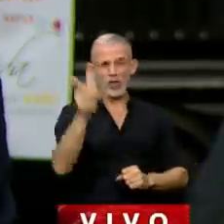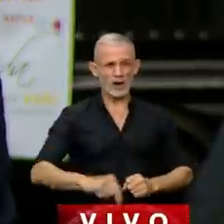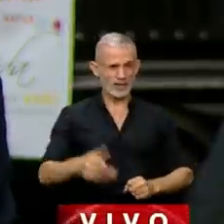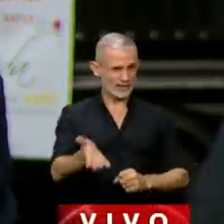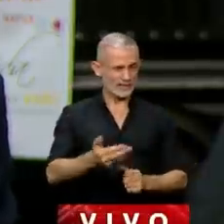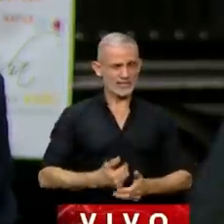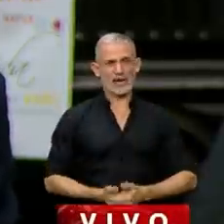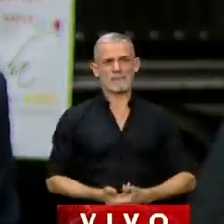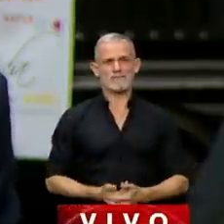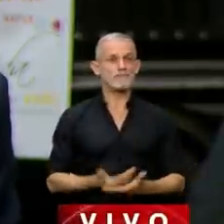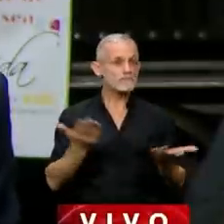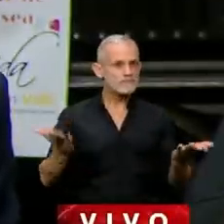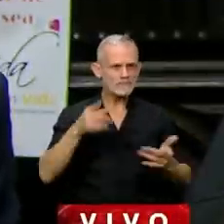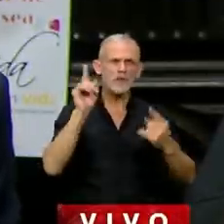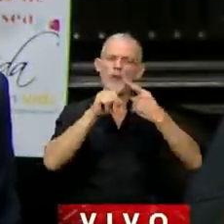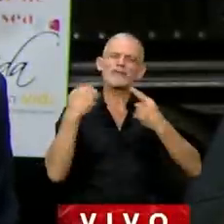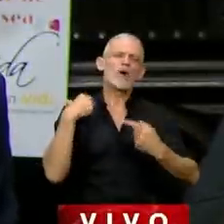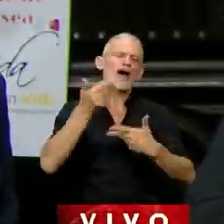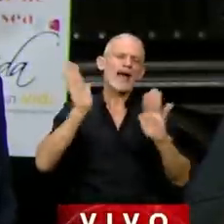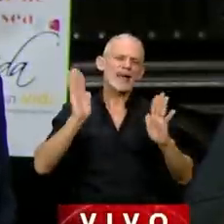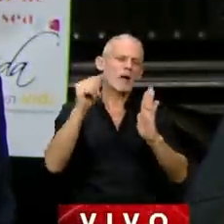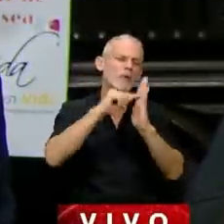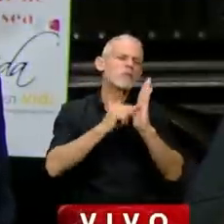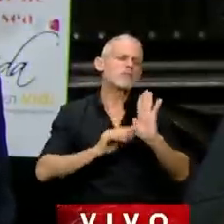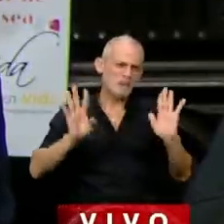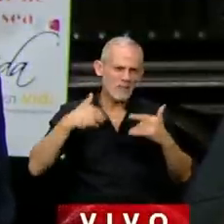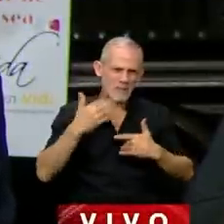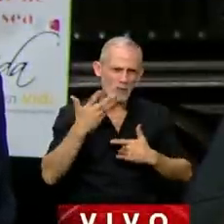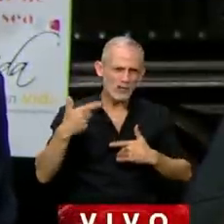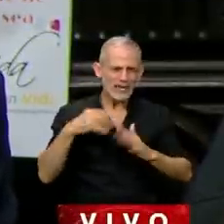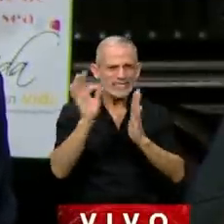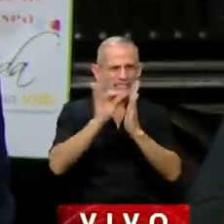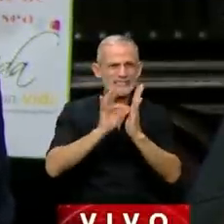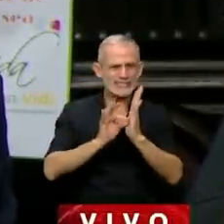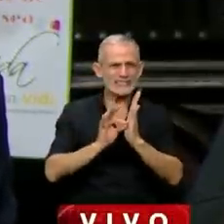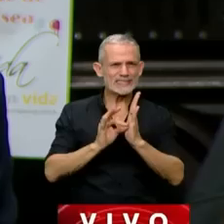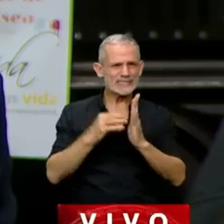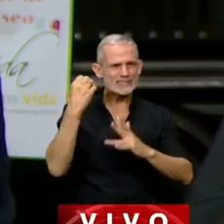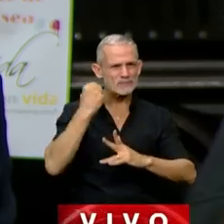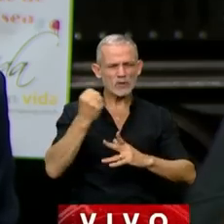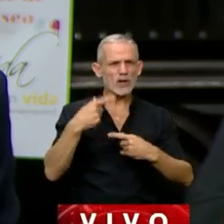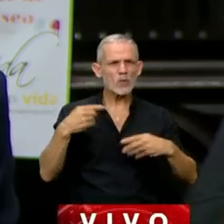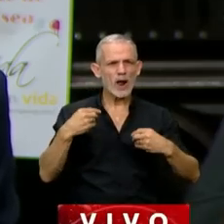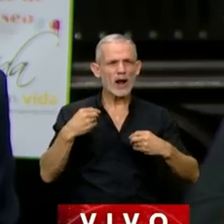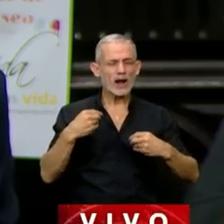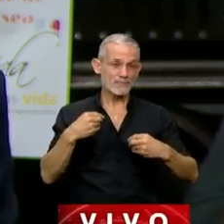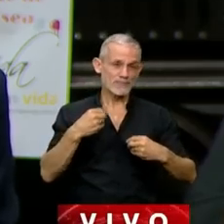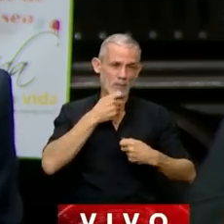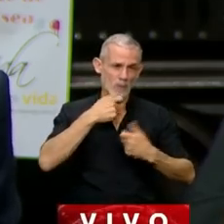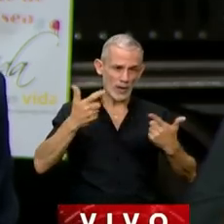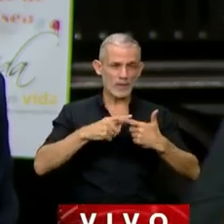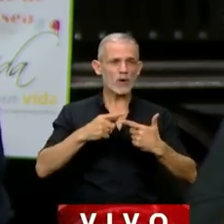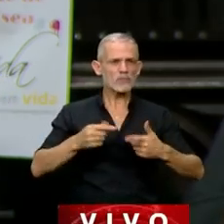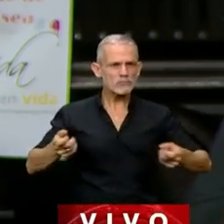nacional. Esto como objetivo general. Los particulares que me gustaría resaltar tienen que ver con